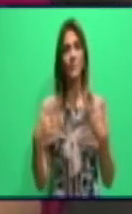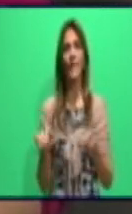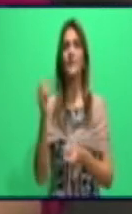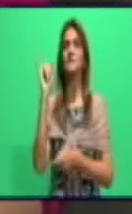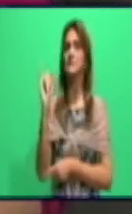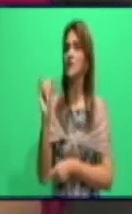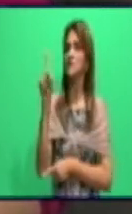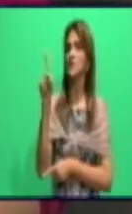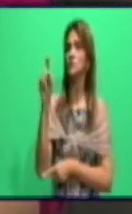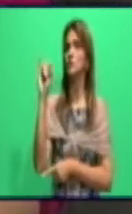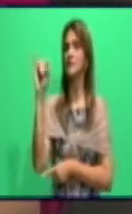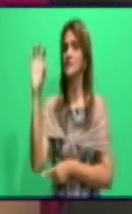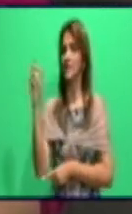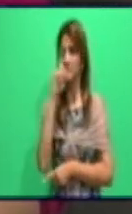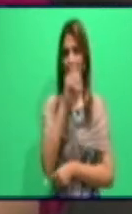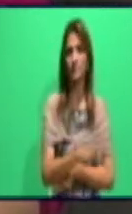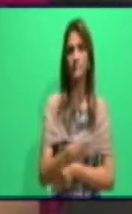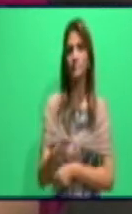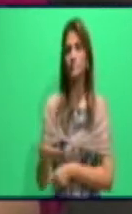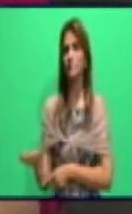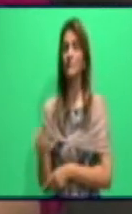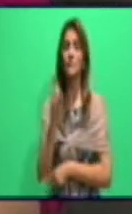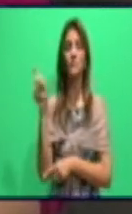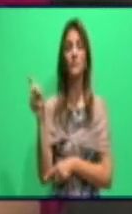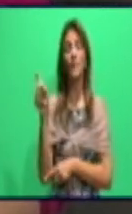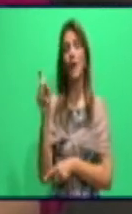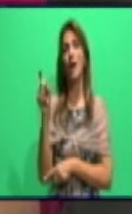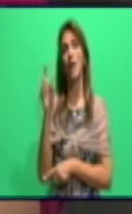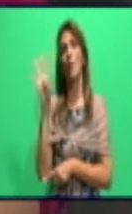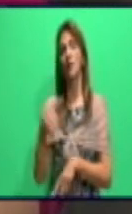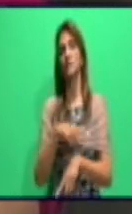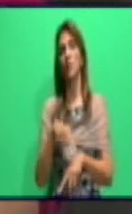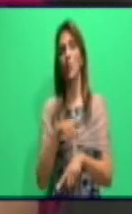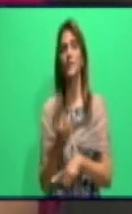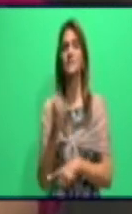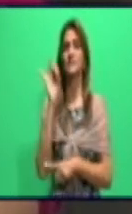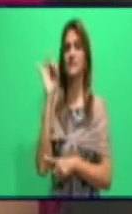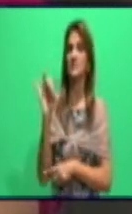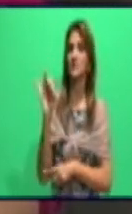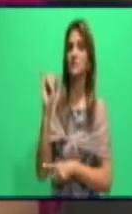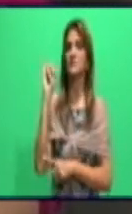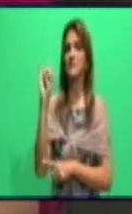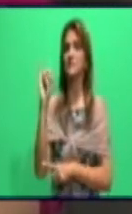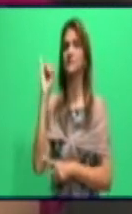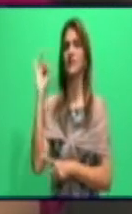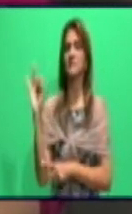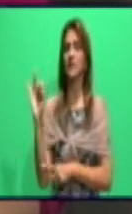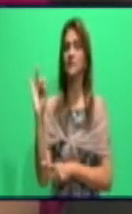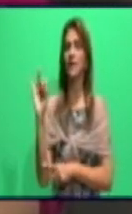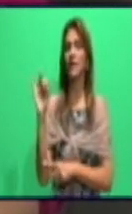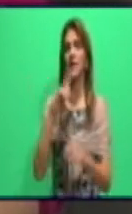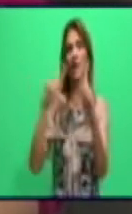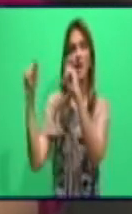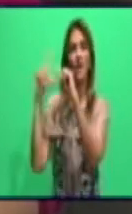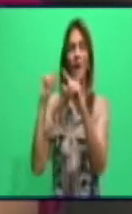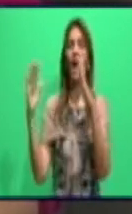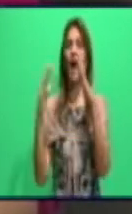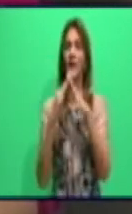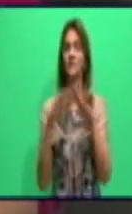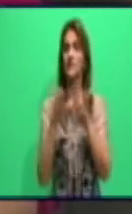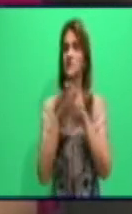edad pediátrica. Se dieron en las últimas 24 horas 777 altas y tenemos ya pacientes